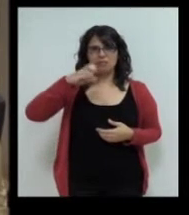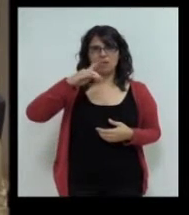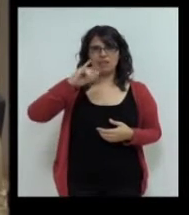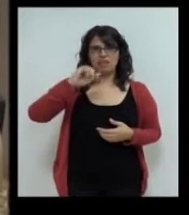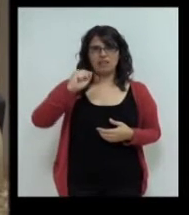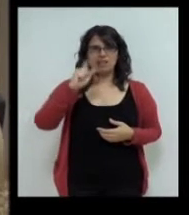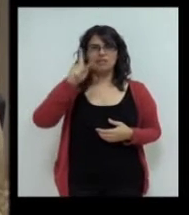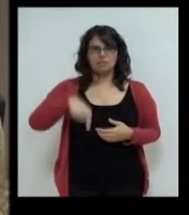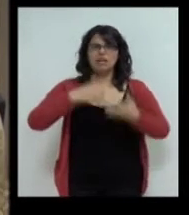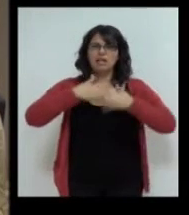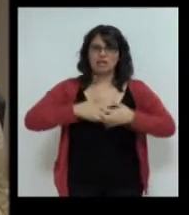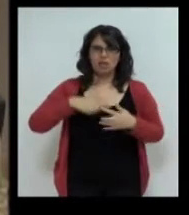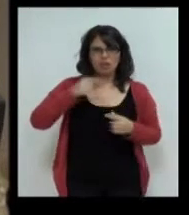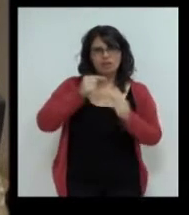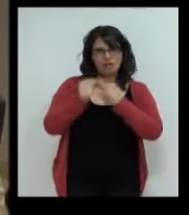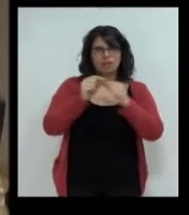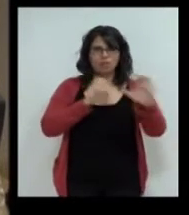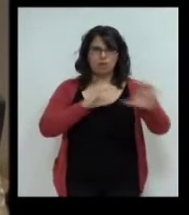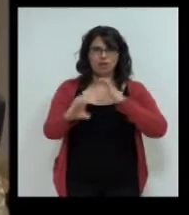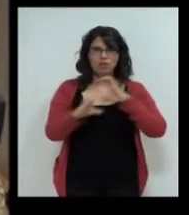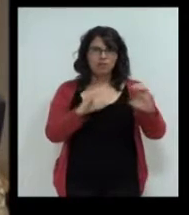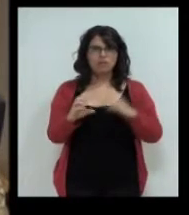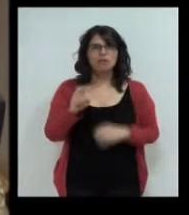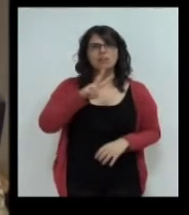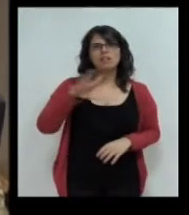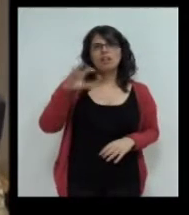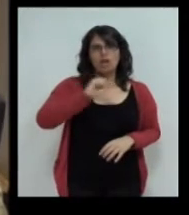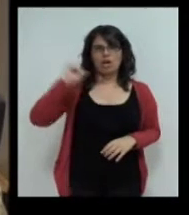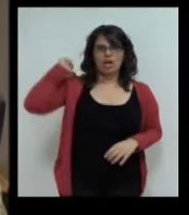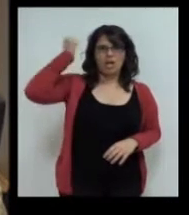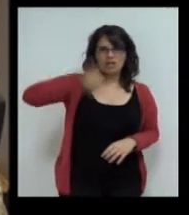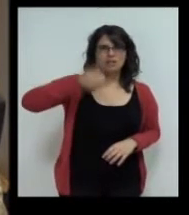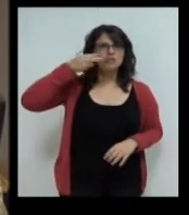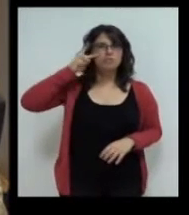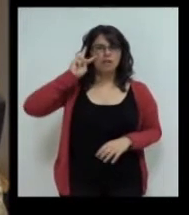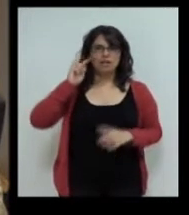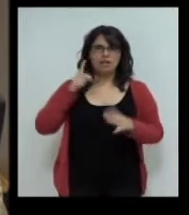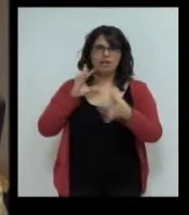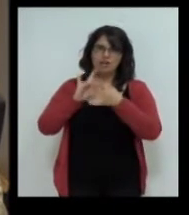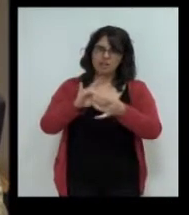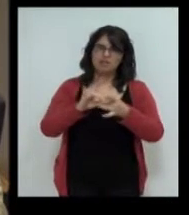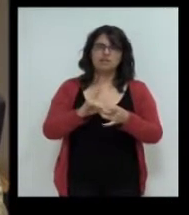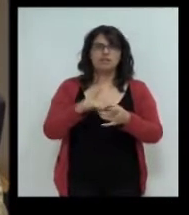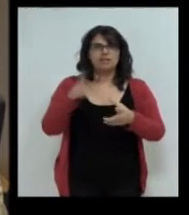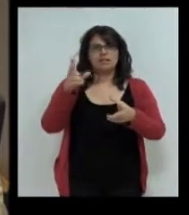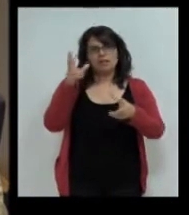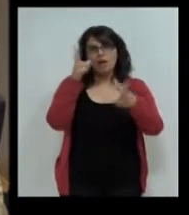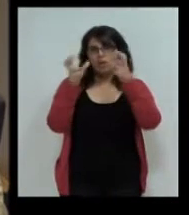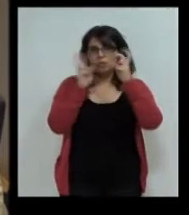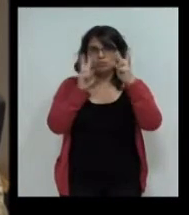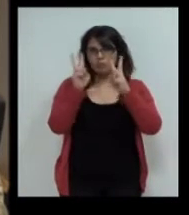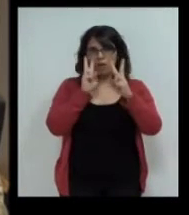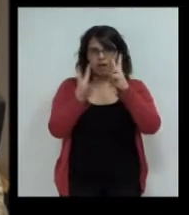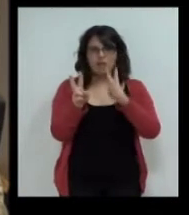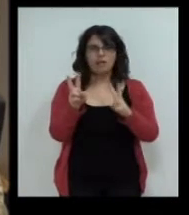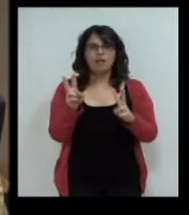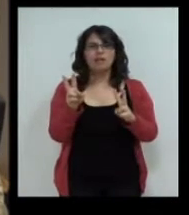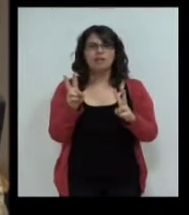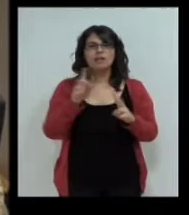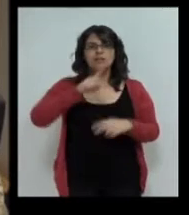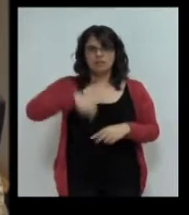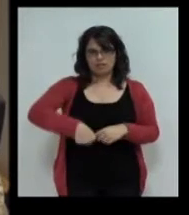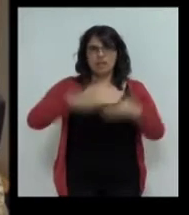ingeniero de telecomunicación, 25 años de experiencia vinculado a todo el sector audiovisual y bueno, pues hoy